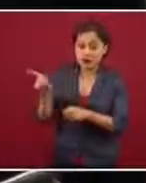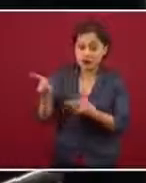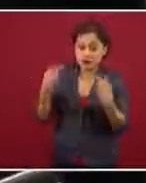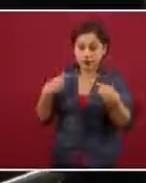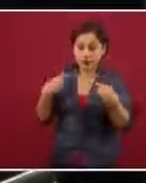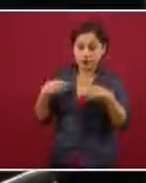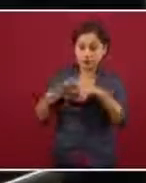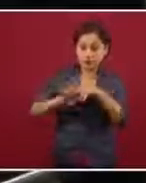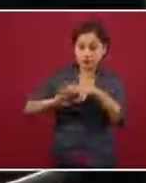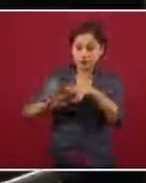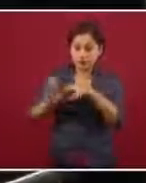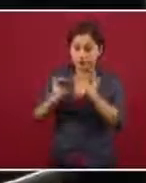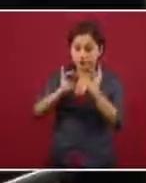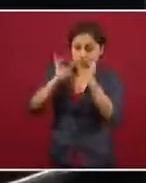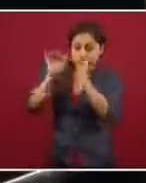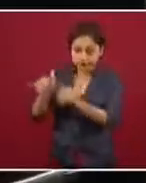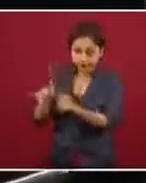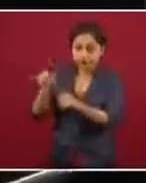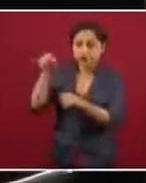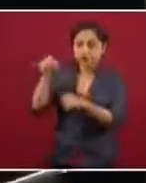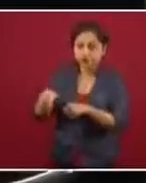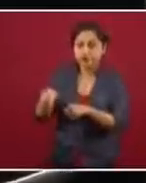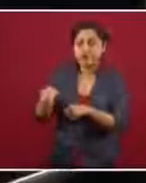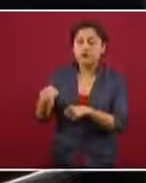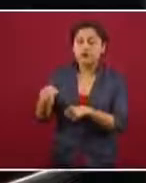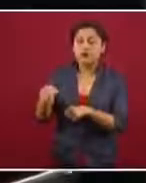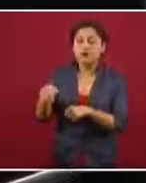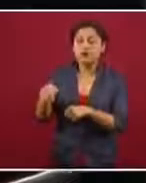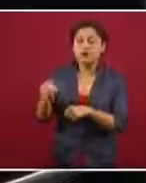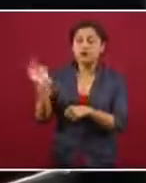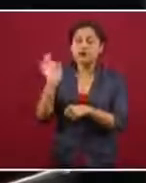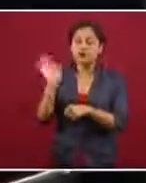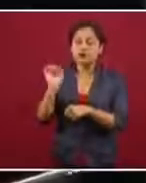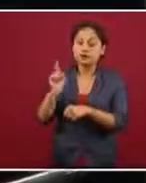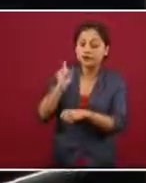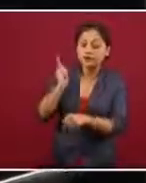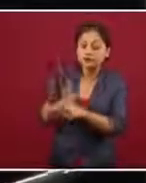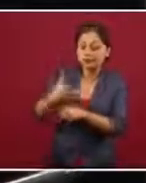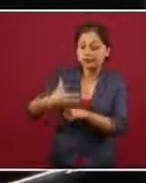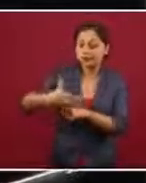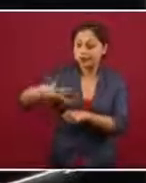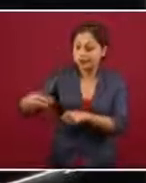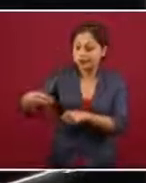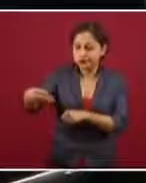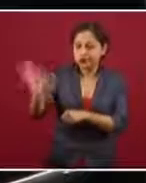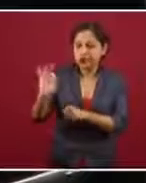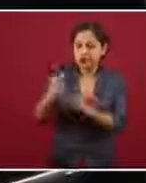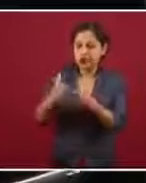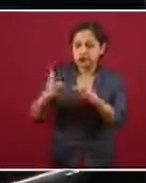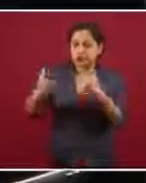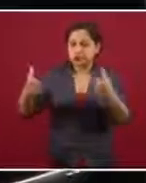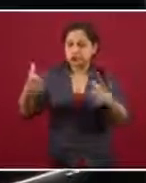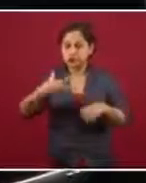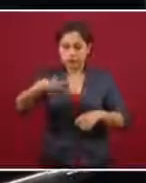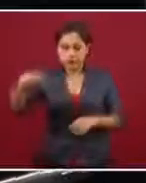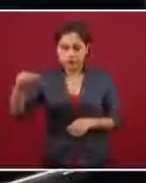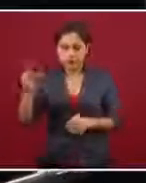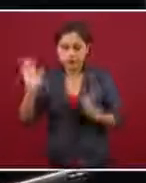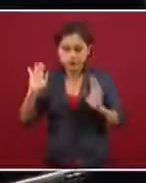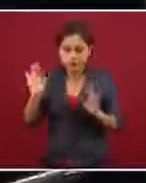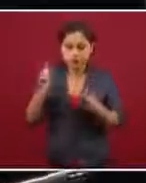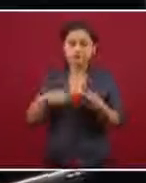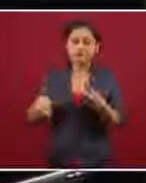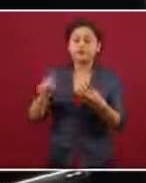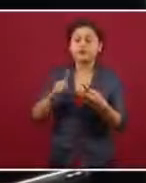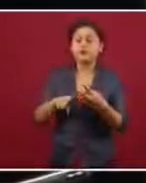tiempo y que al detectarse un caso por contagio, pues pudiera derivar en otro tipo de cosas? Y dos, como